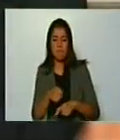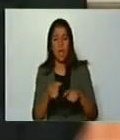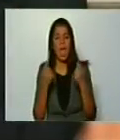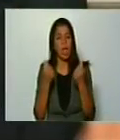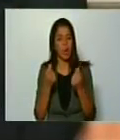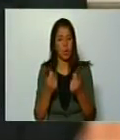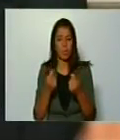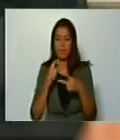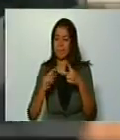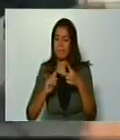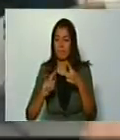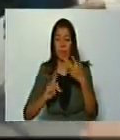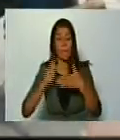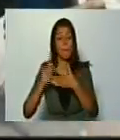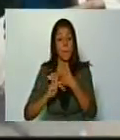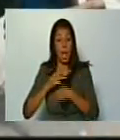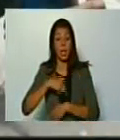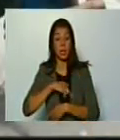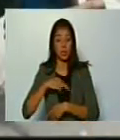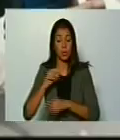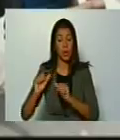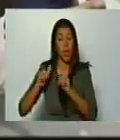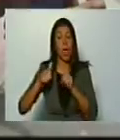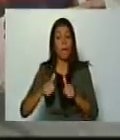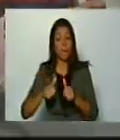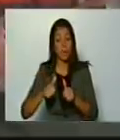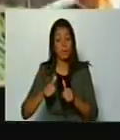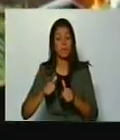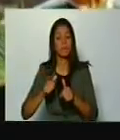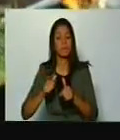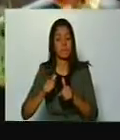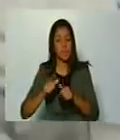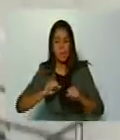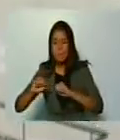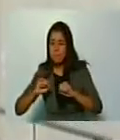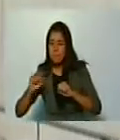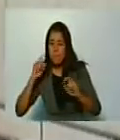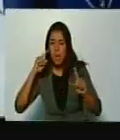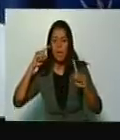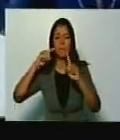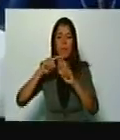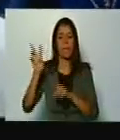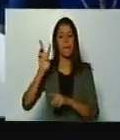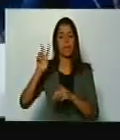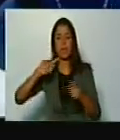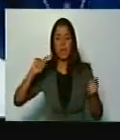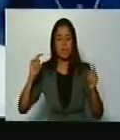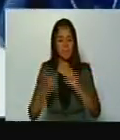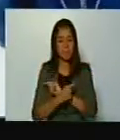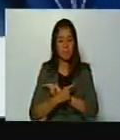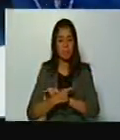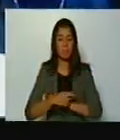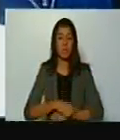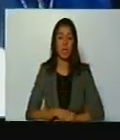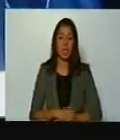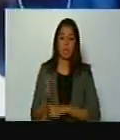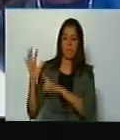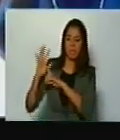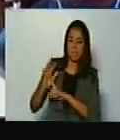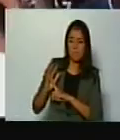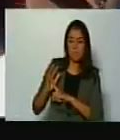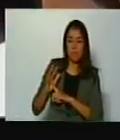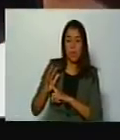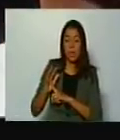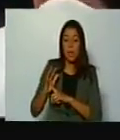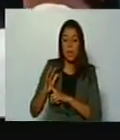gran cantidad de cosas que nosotros vamos a tener que empezar a hacer uso hasta lograr que Venezuela haya un cambio. Después que nosotros nos repriman y vengan